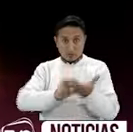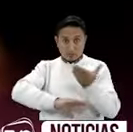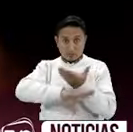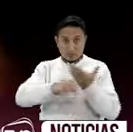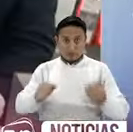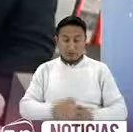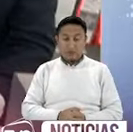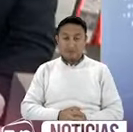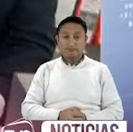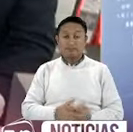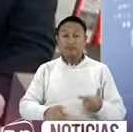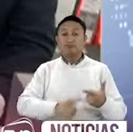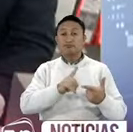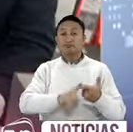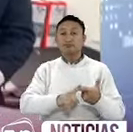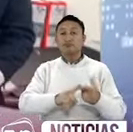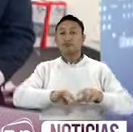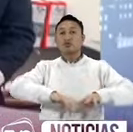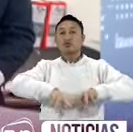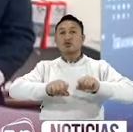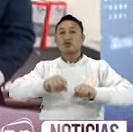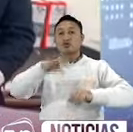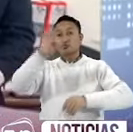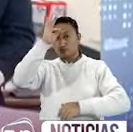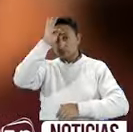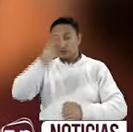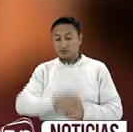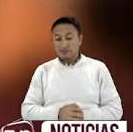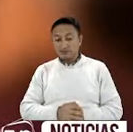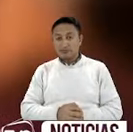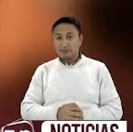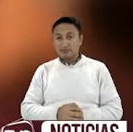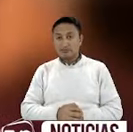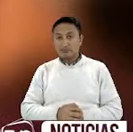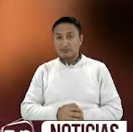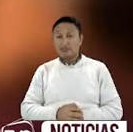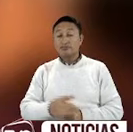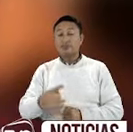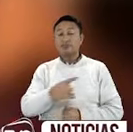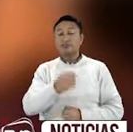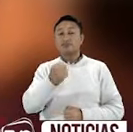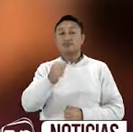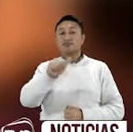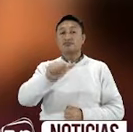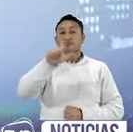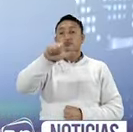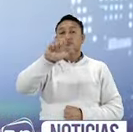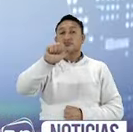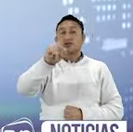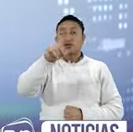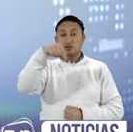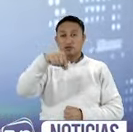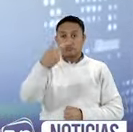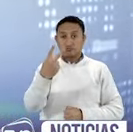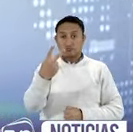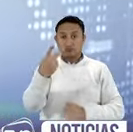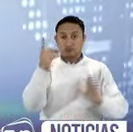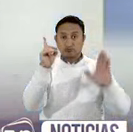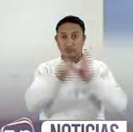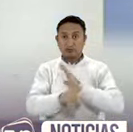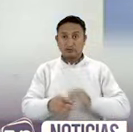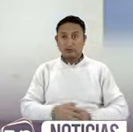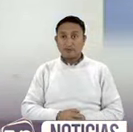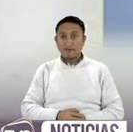Policía Nacional, la de corrupción hospitalaria, donde son acusados los hermanos Noé y Daniel Salcedo, este